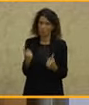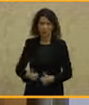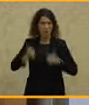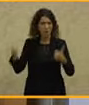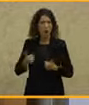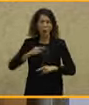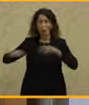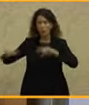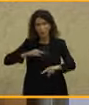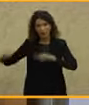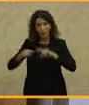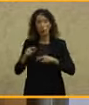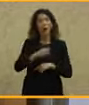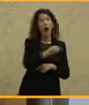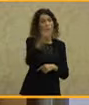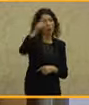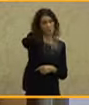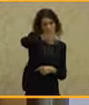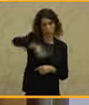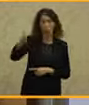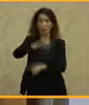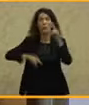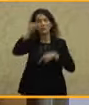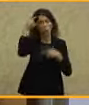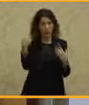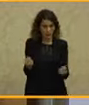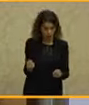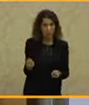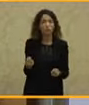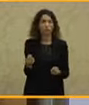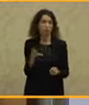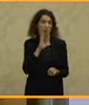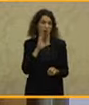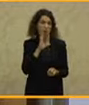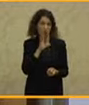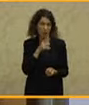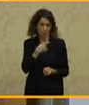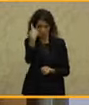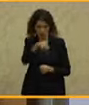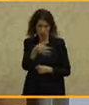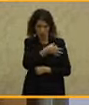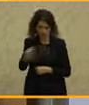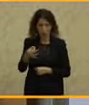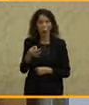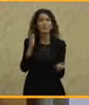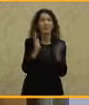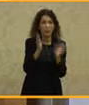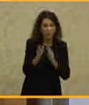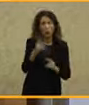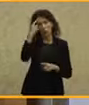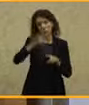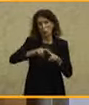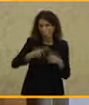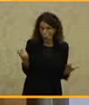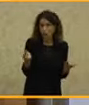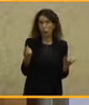mayor coordinación. Hay personas con problemas de salud mental que, como sabéis perfectamente, con tratamientos